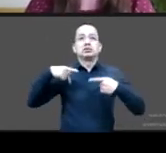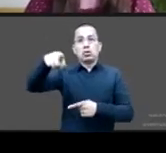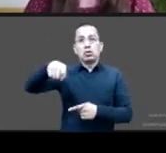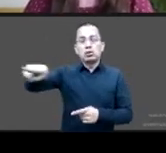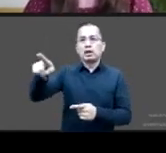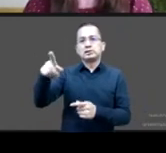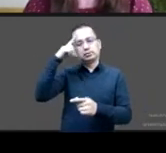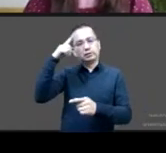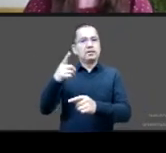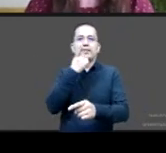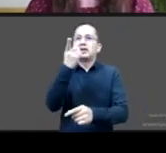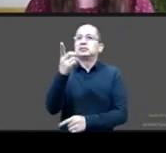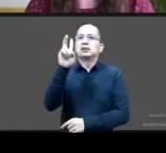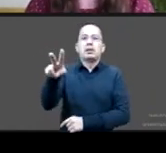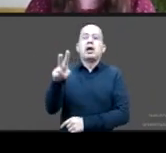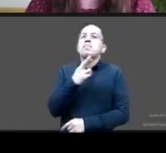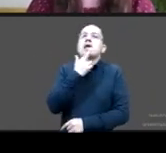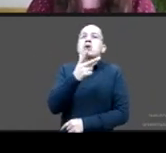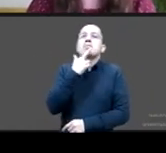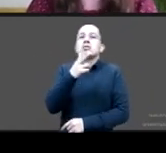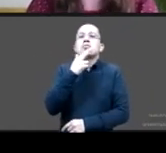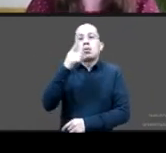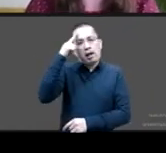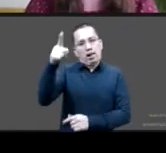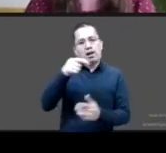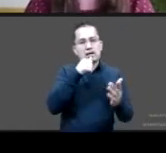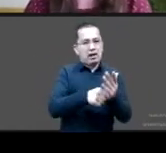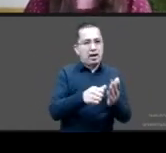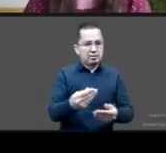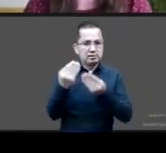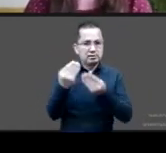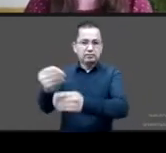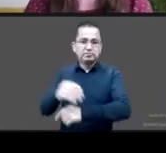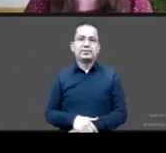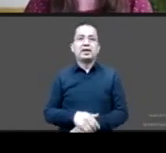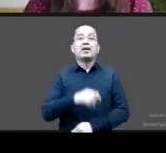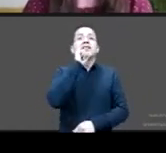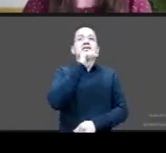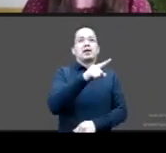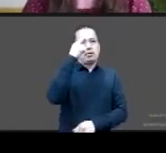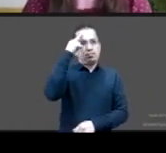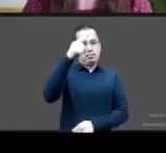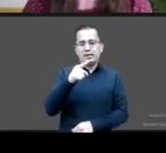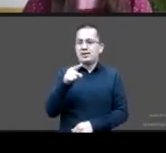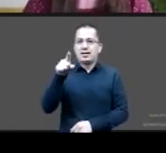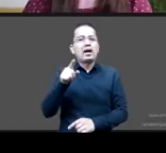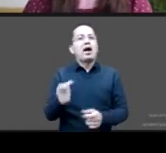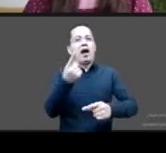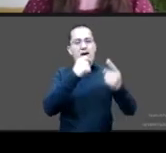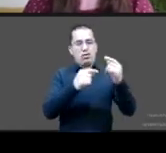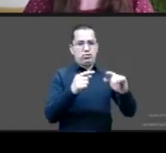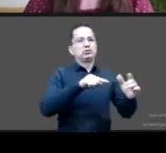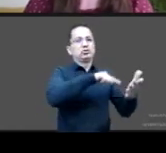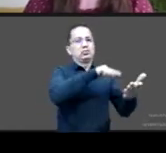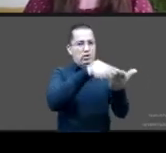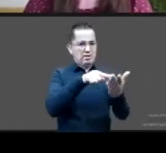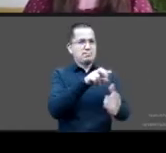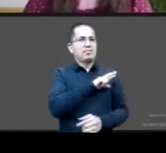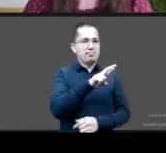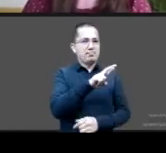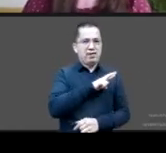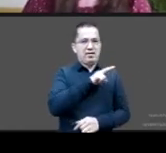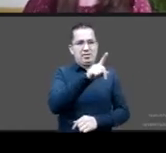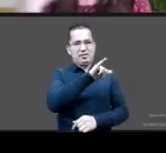cartas y en algunos centros de instituciones de asistencia privada donde se repartieron inclusive los mismos enfermos llegaron